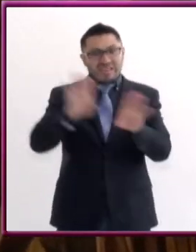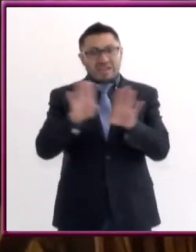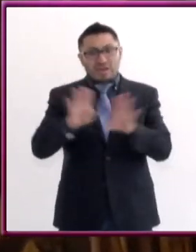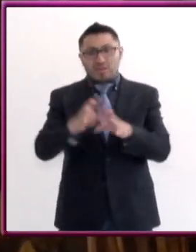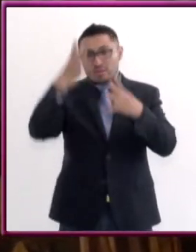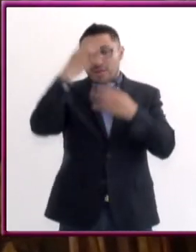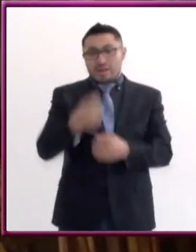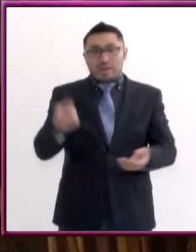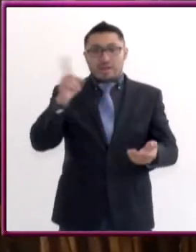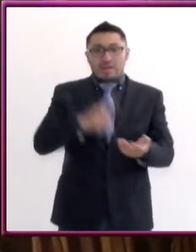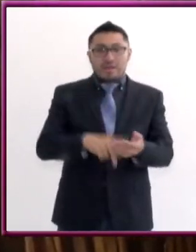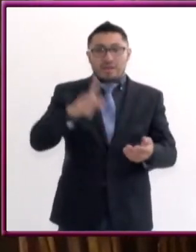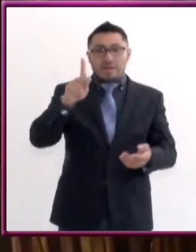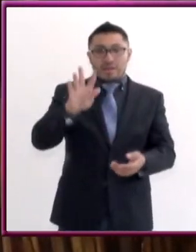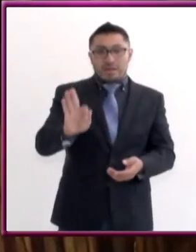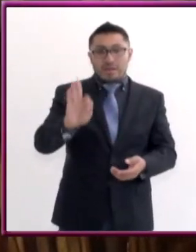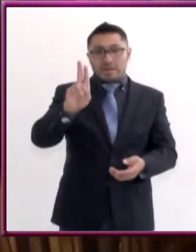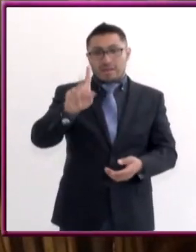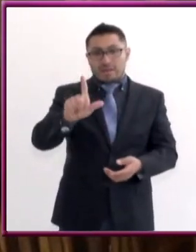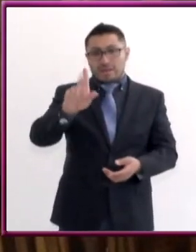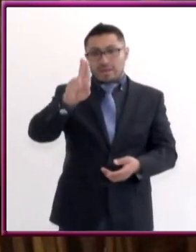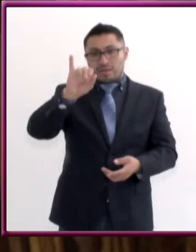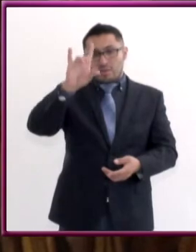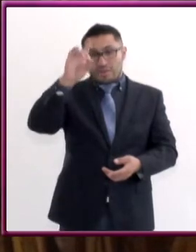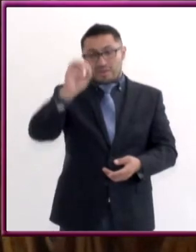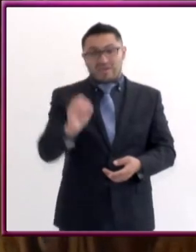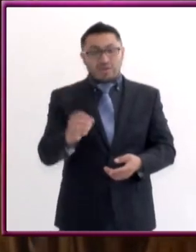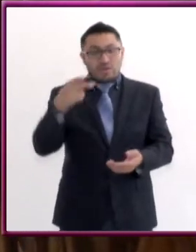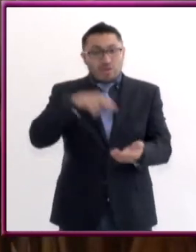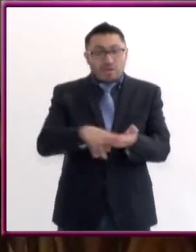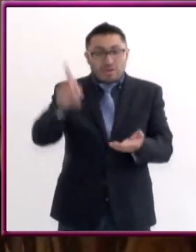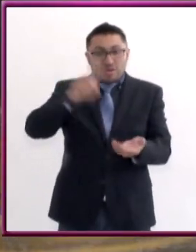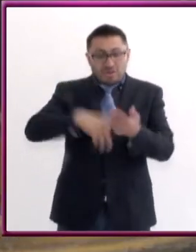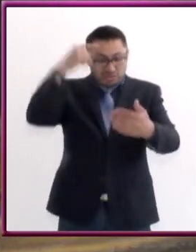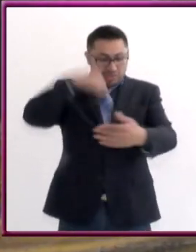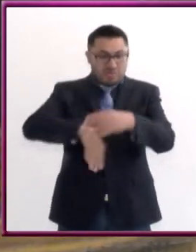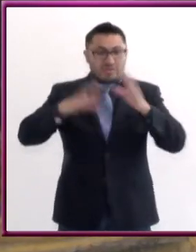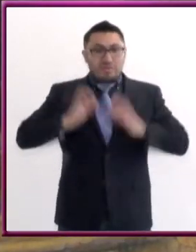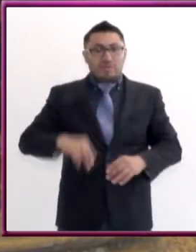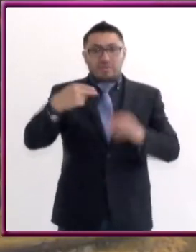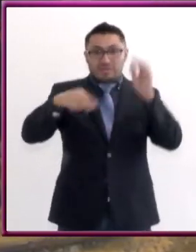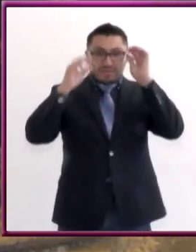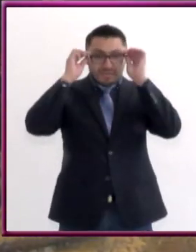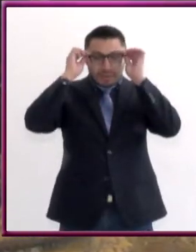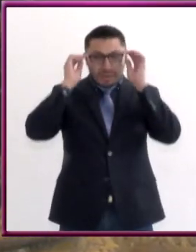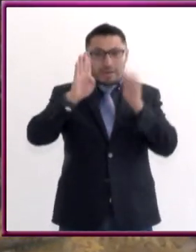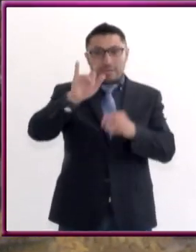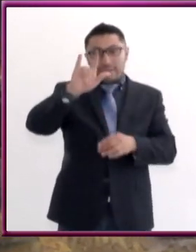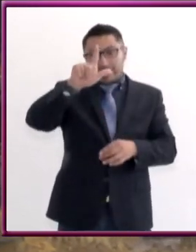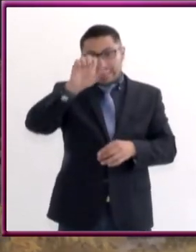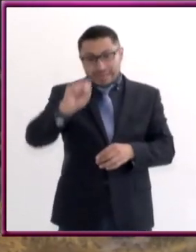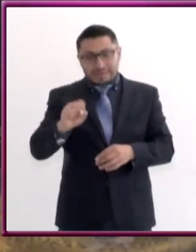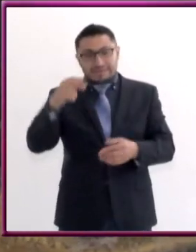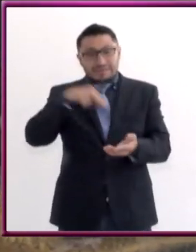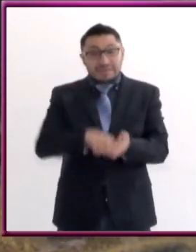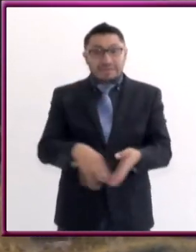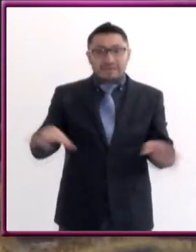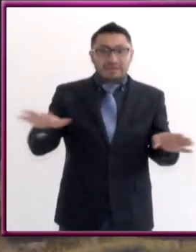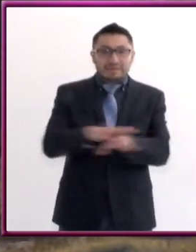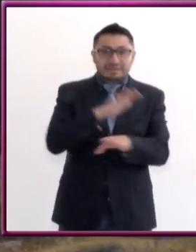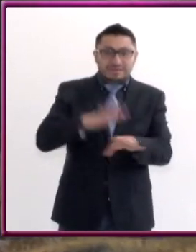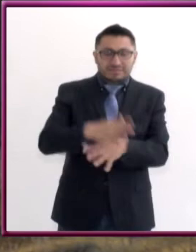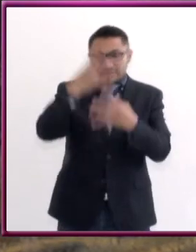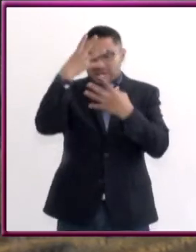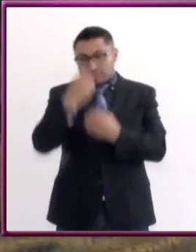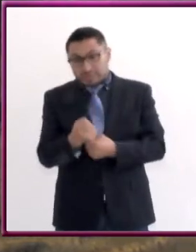que era causada por un fluido negro dentro del cuerpo, al que llamaban bilis negra? La curaban cambiándole la dieta a la persona